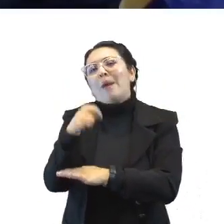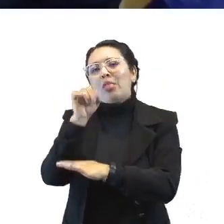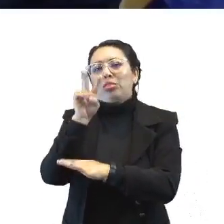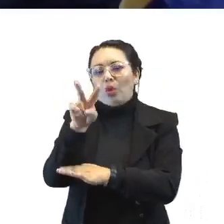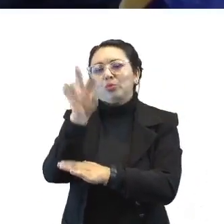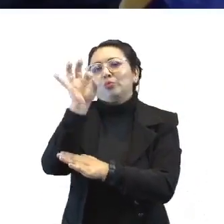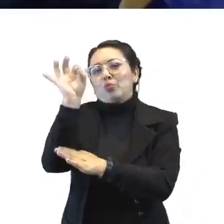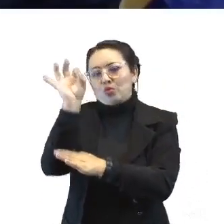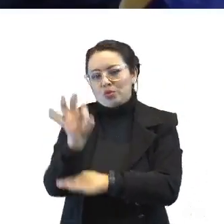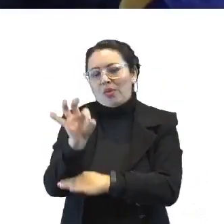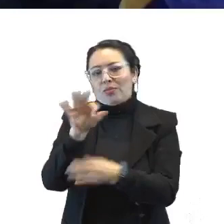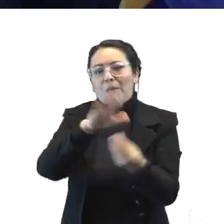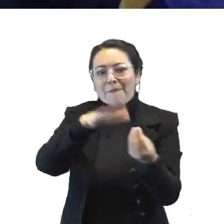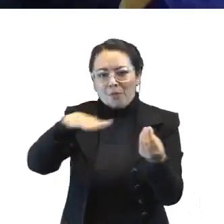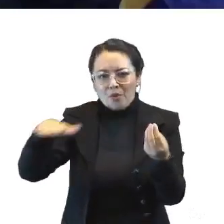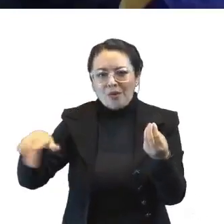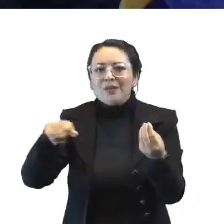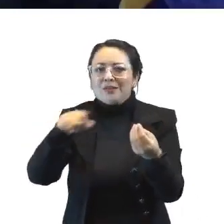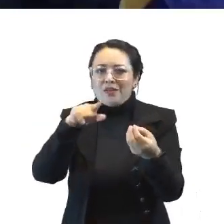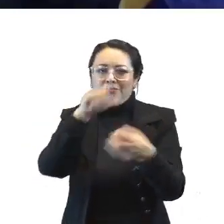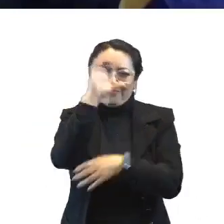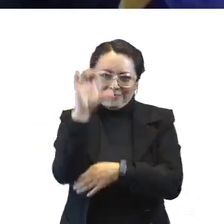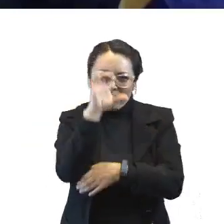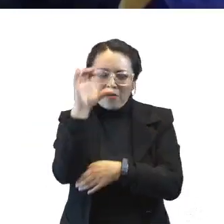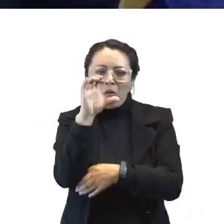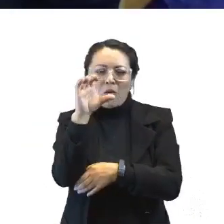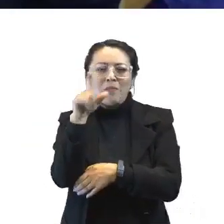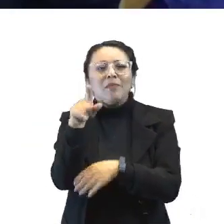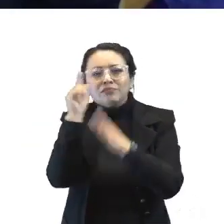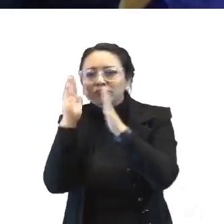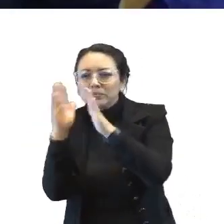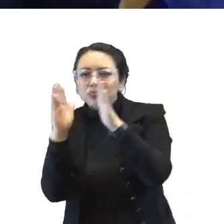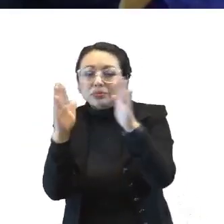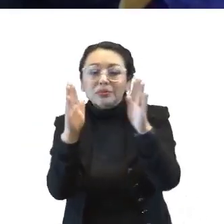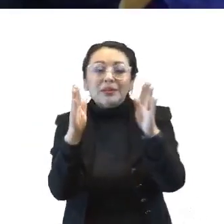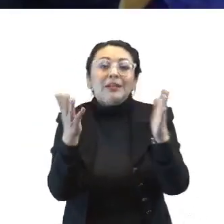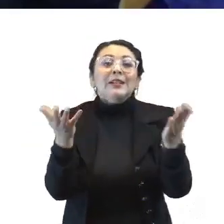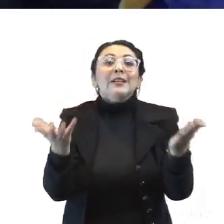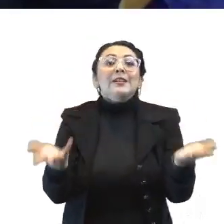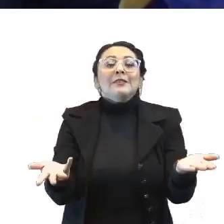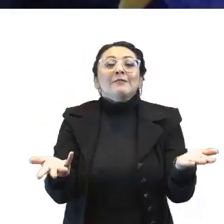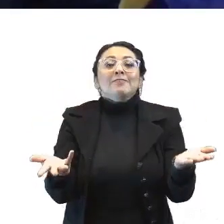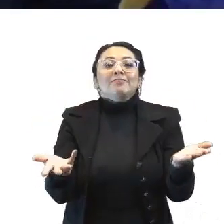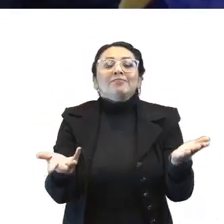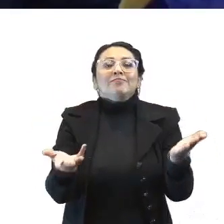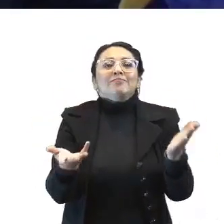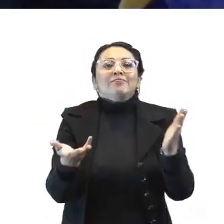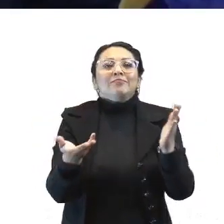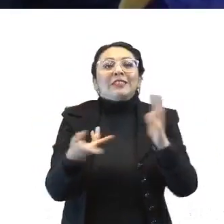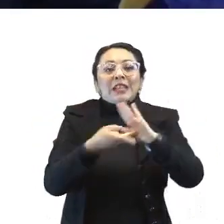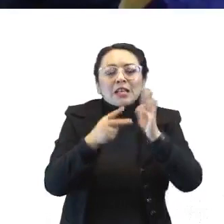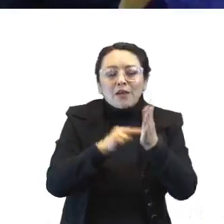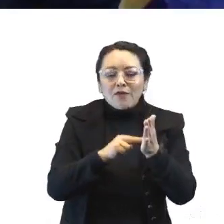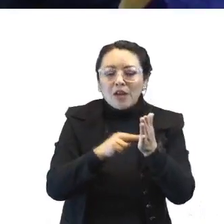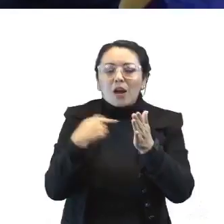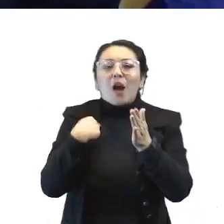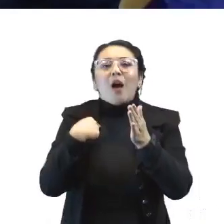51,2% de la población nacional. Esto implica tener